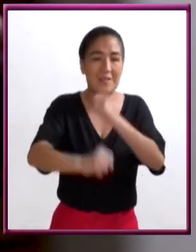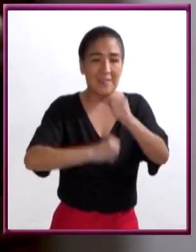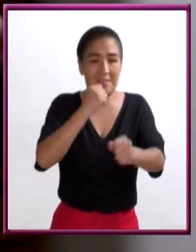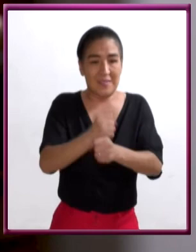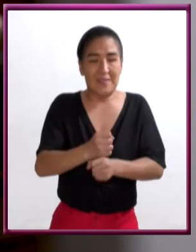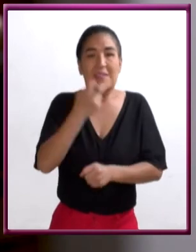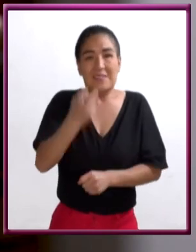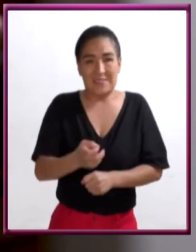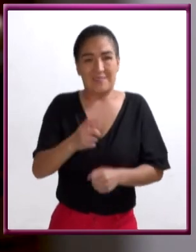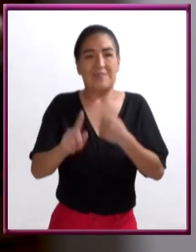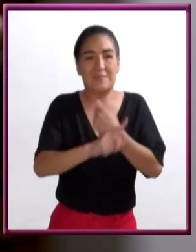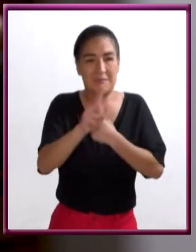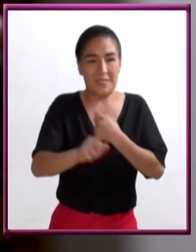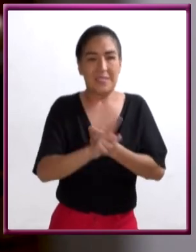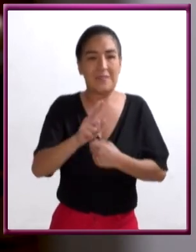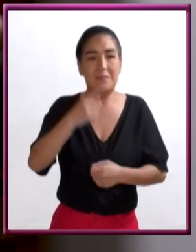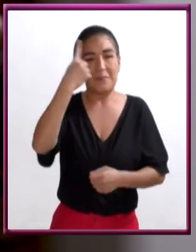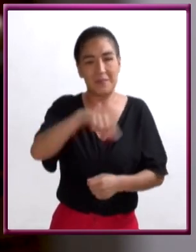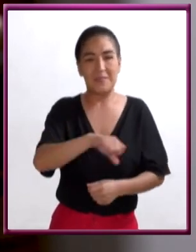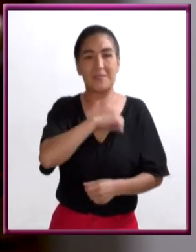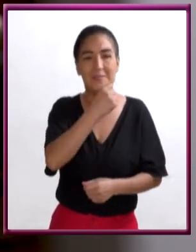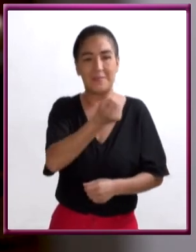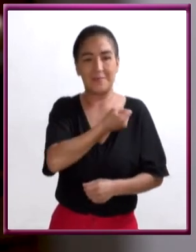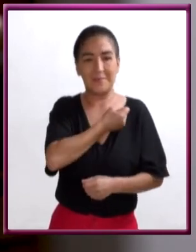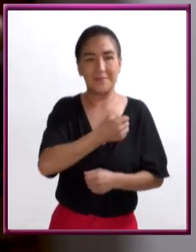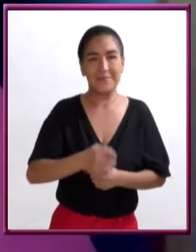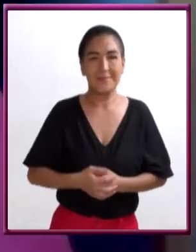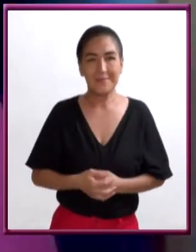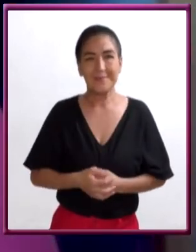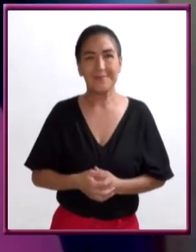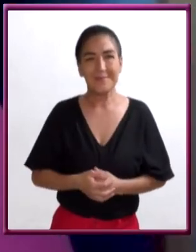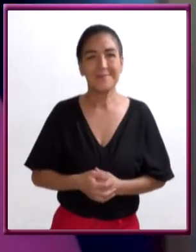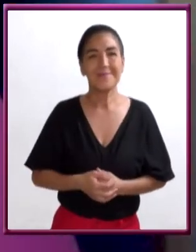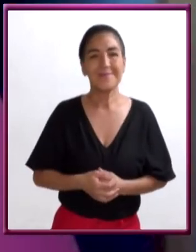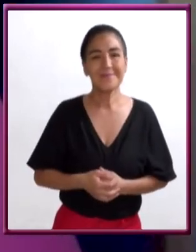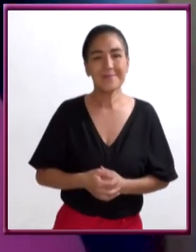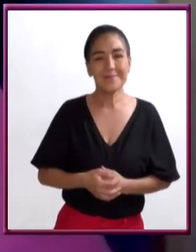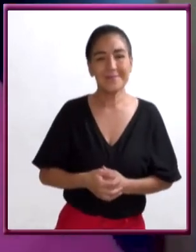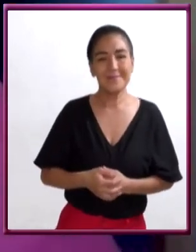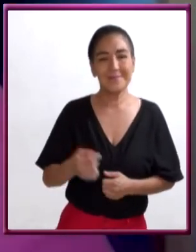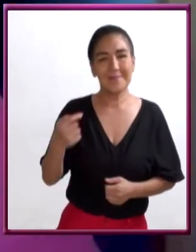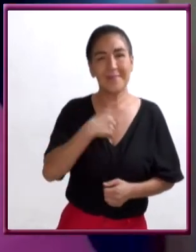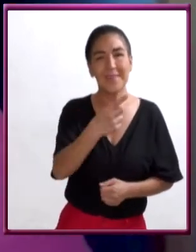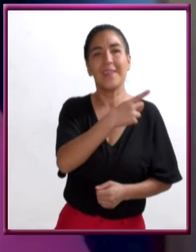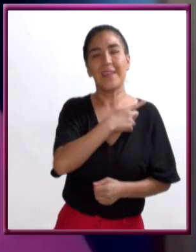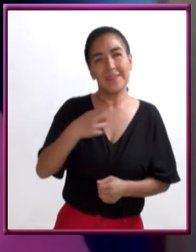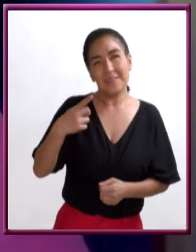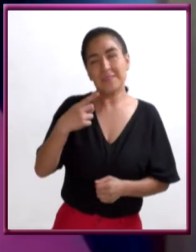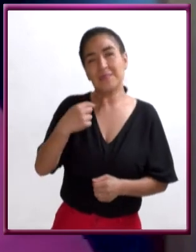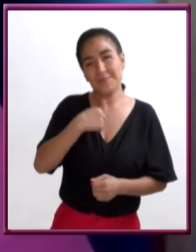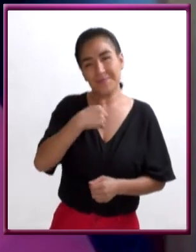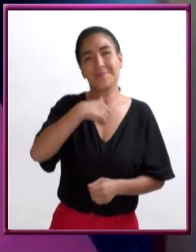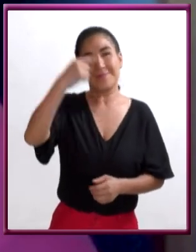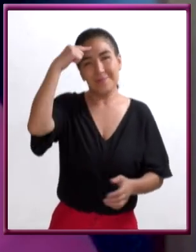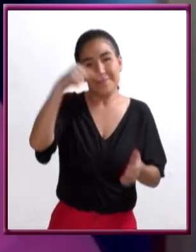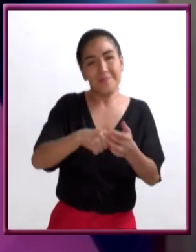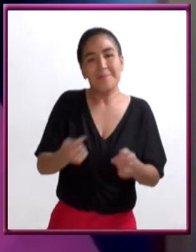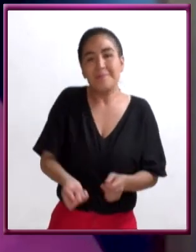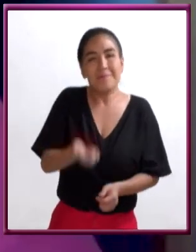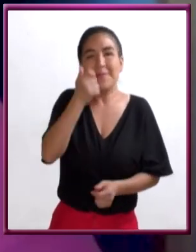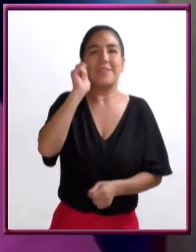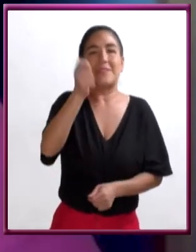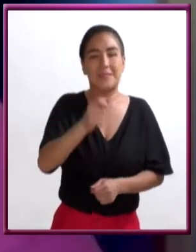muy larga de este tipo, ¿cómo podemos sanar? Ok, yo creo que la